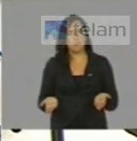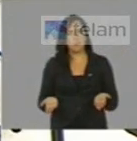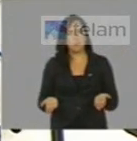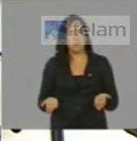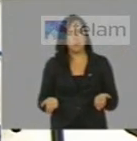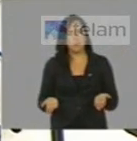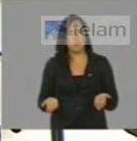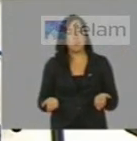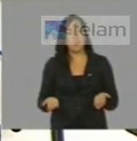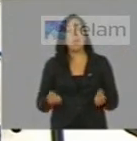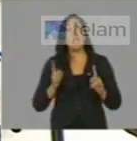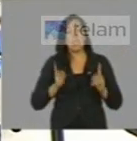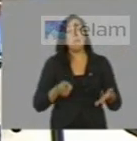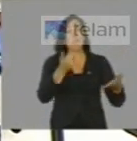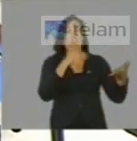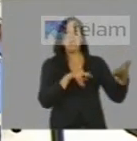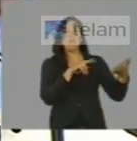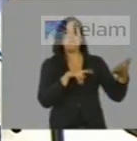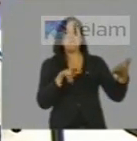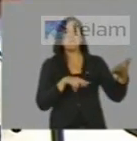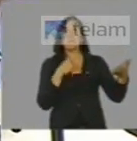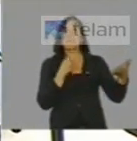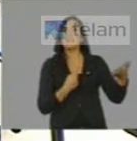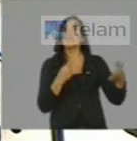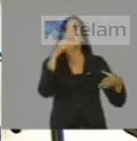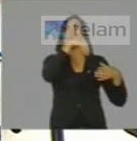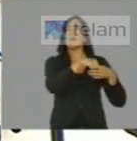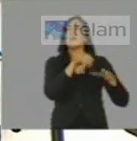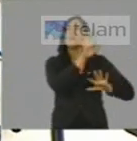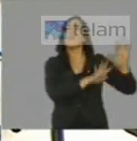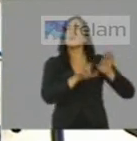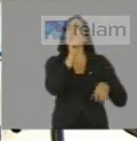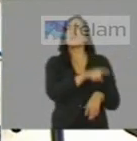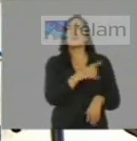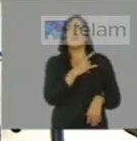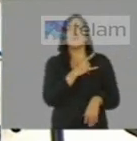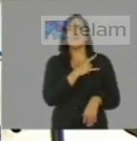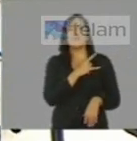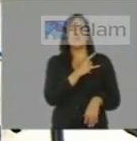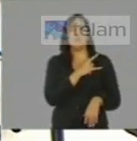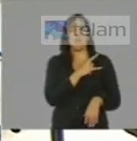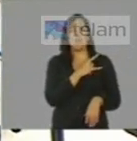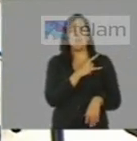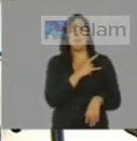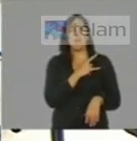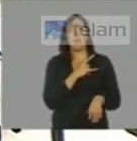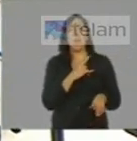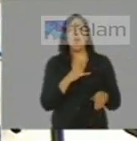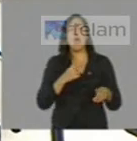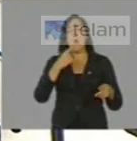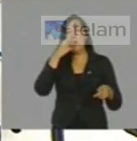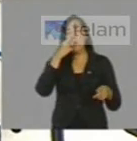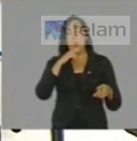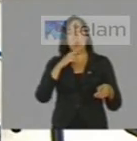Decía también, nuestro régimen universitario, aún el más reciente,